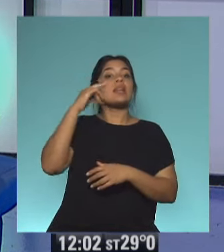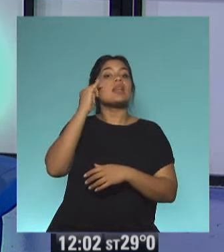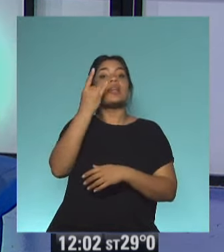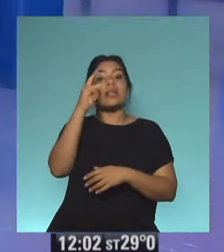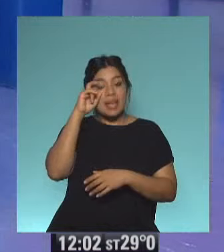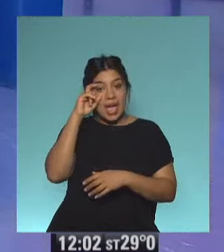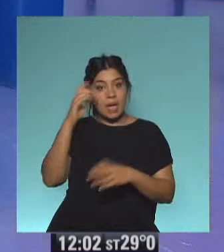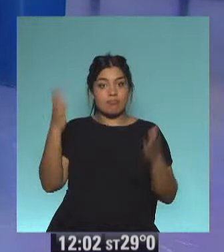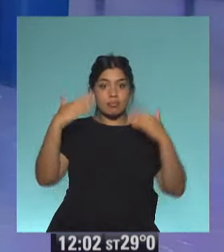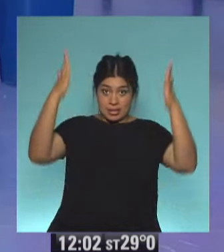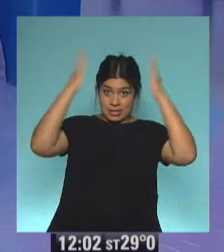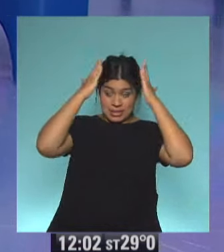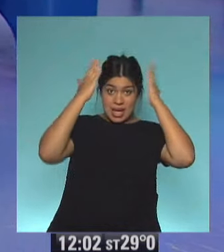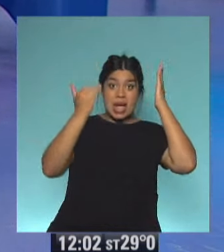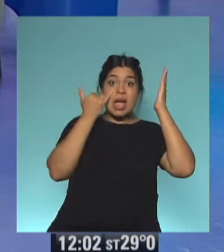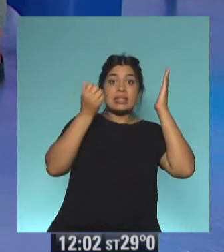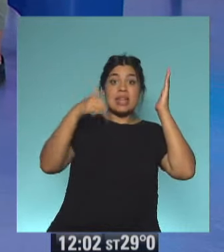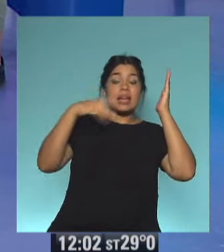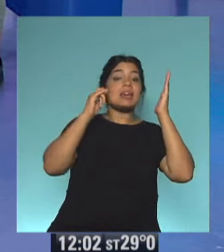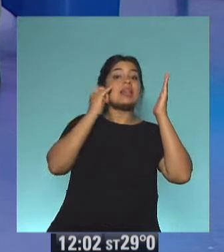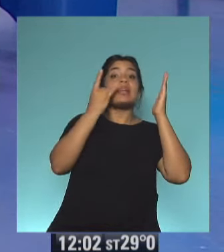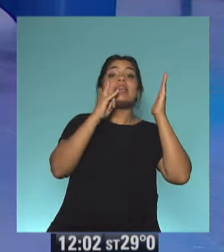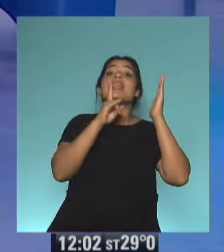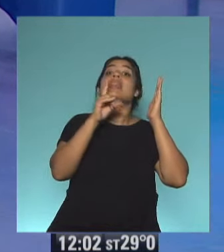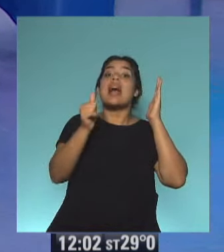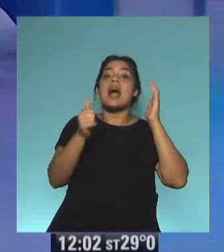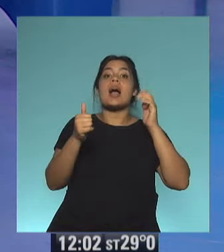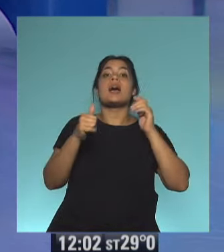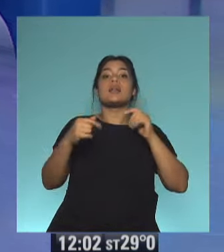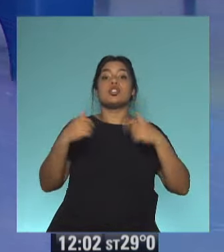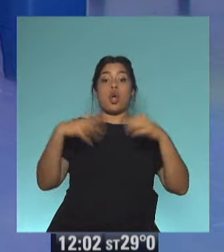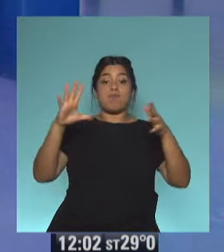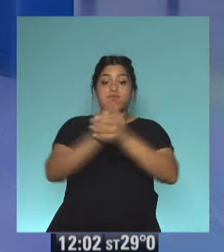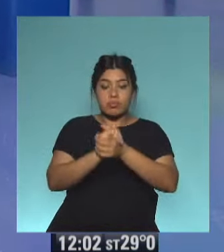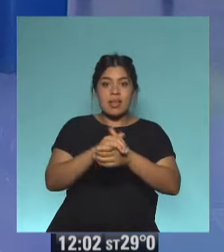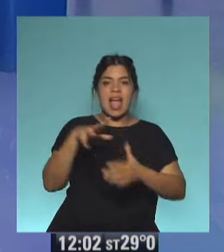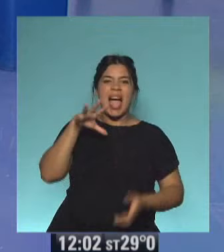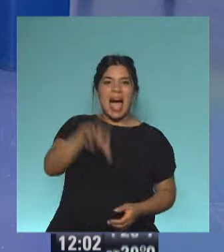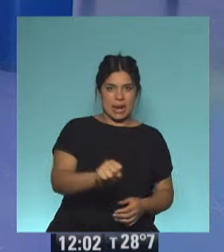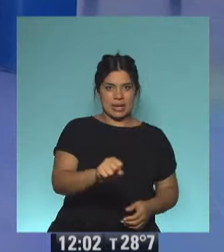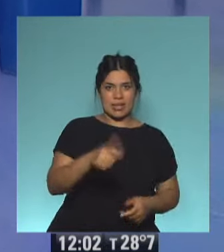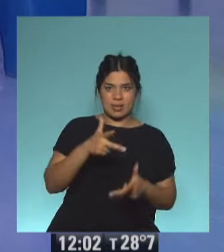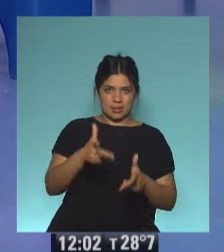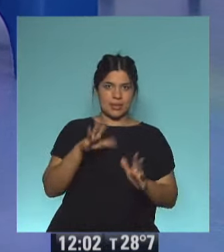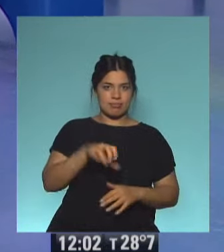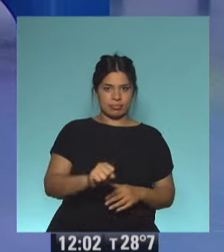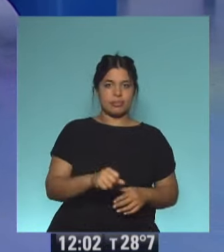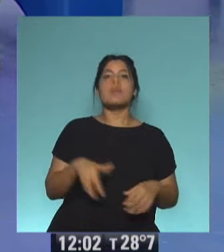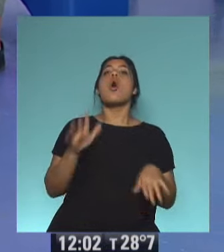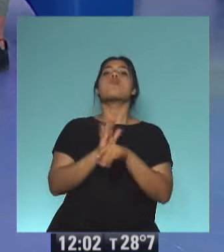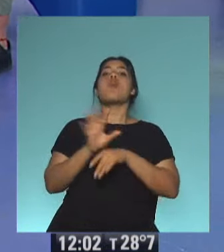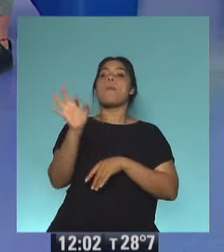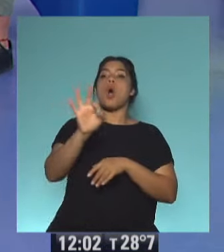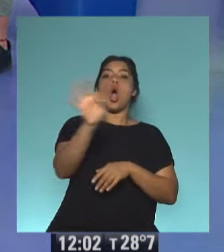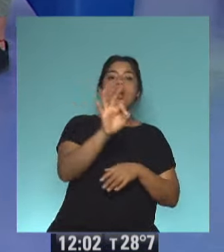yunga yanguita. Sí. Yunga y te agarré. Y te agarré. Sí, puede ser. Como una mosca. Entonces, una mosca,